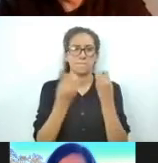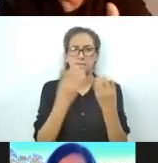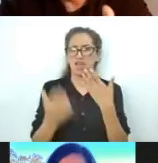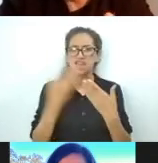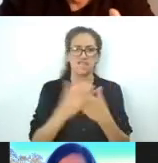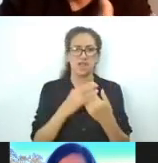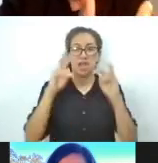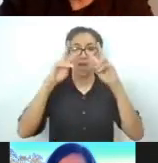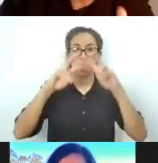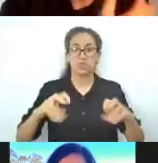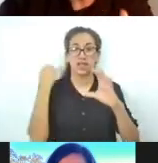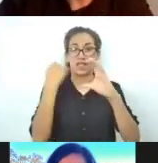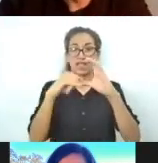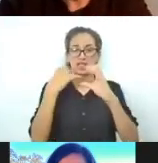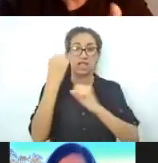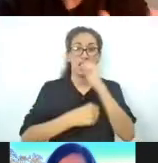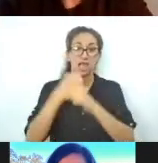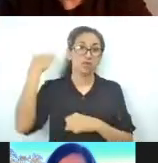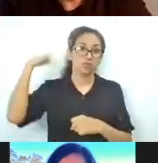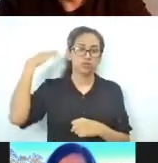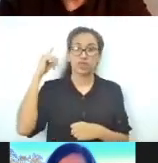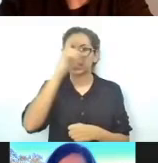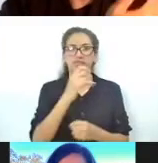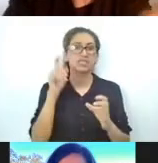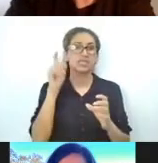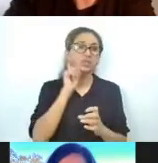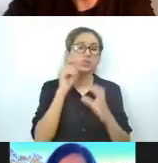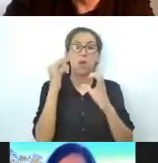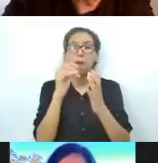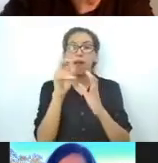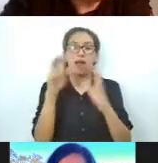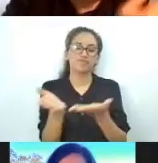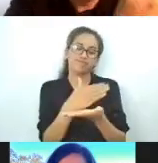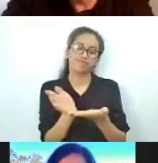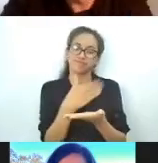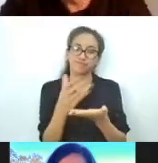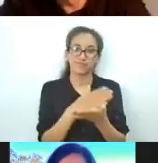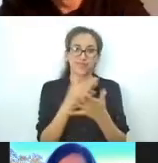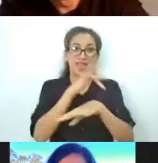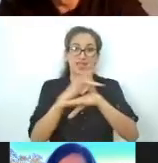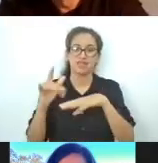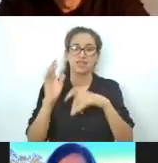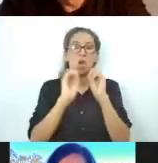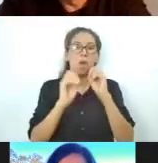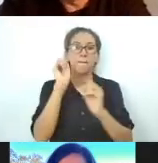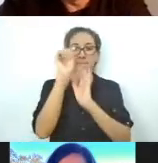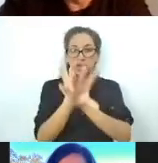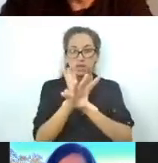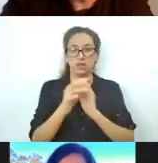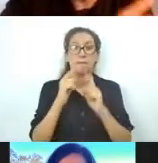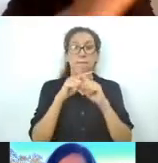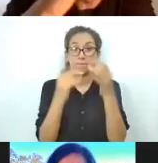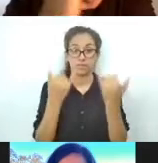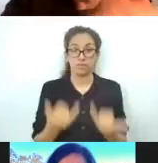conseguir pornografía. Hace unos años era un poco más difícil, algunas revistas, algunas películas que se conseguían, pero